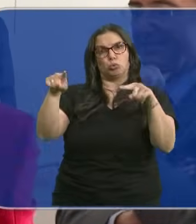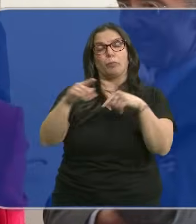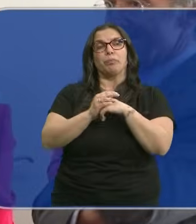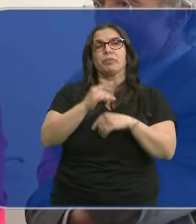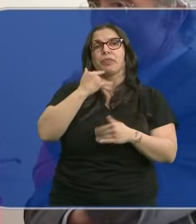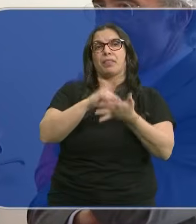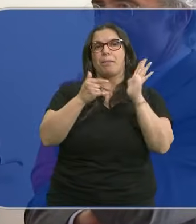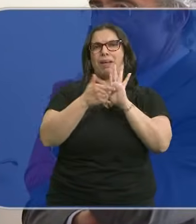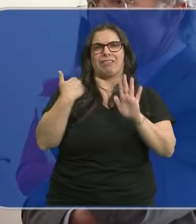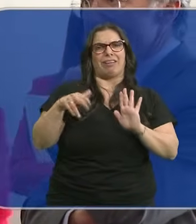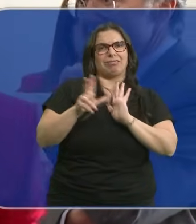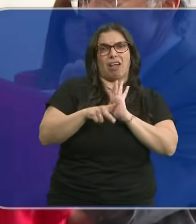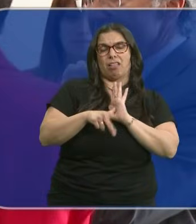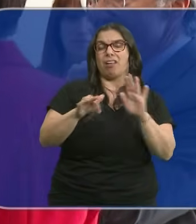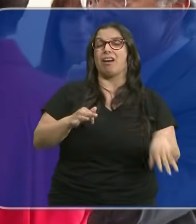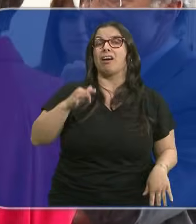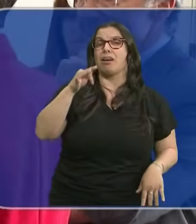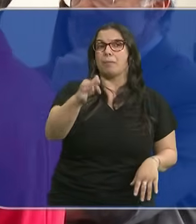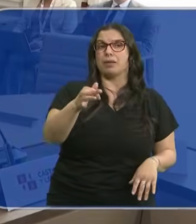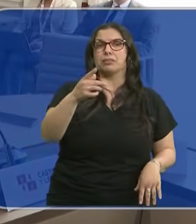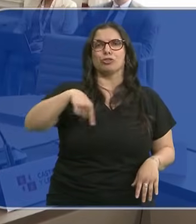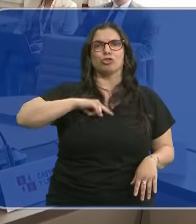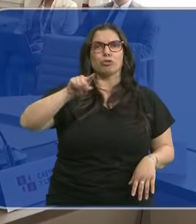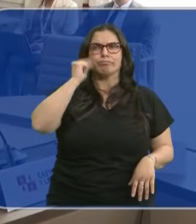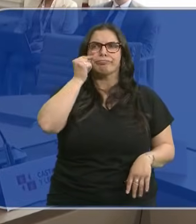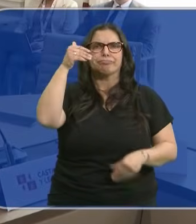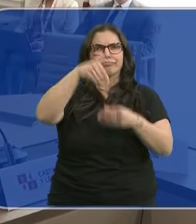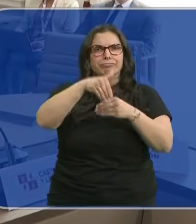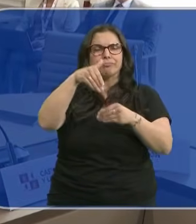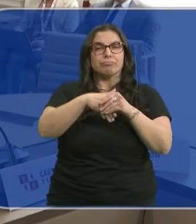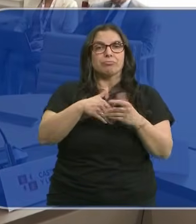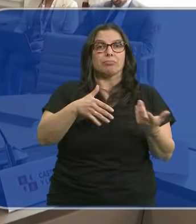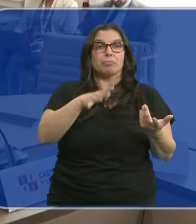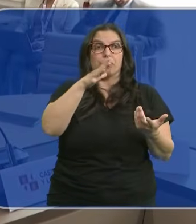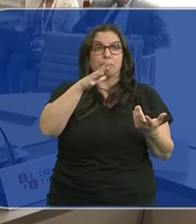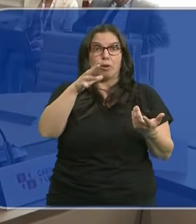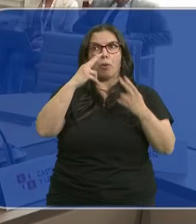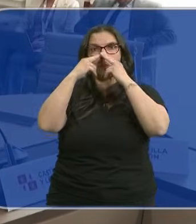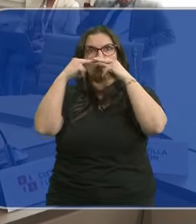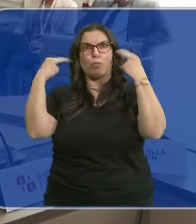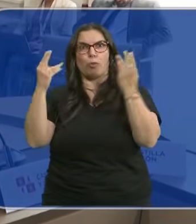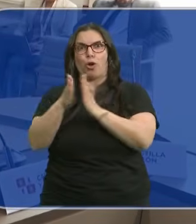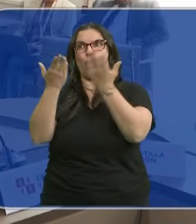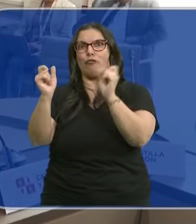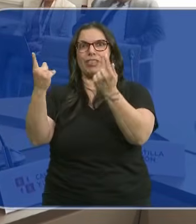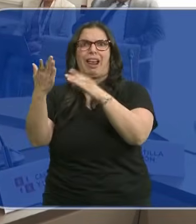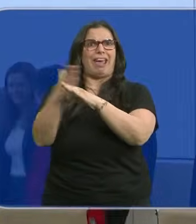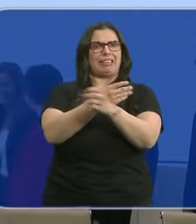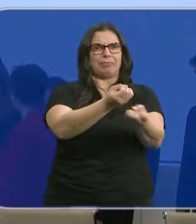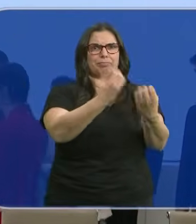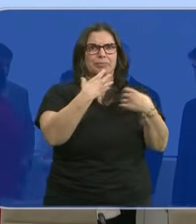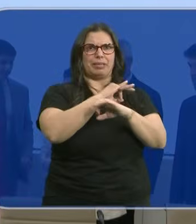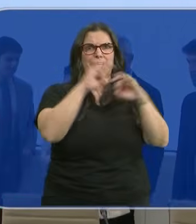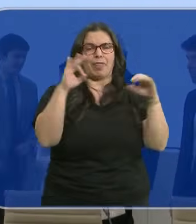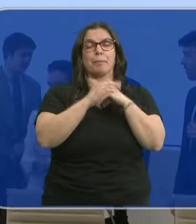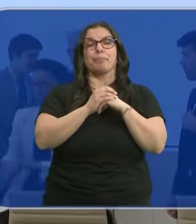que dicen llega tarde y que además se han enterado del contenido del mismo cuando se ha publicado en el Boletín Oficial del Estado.